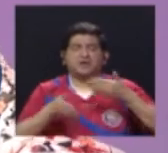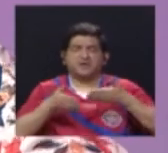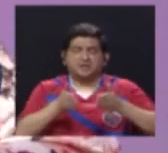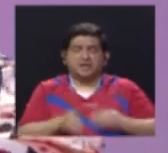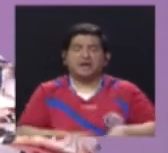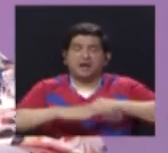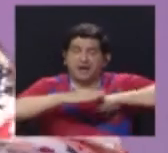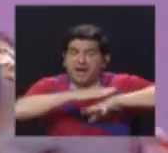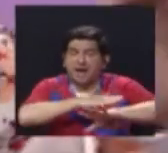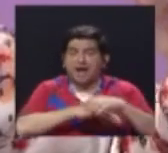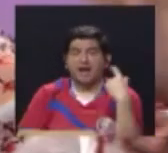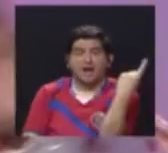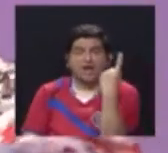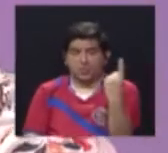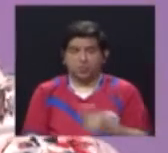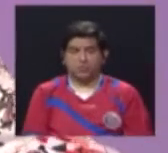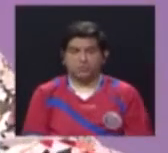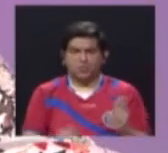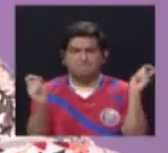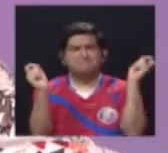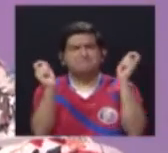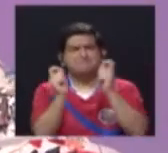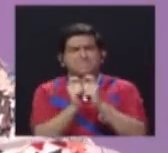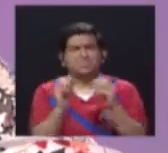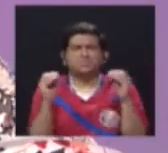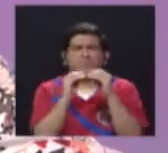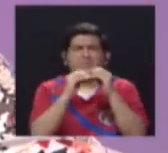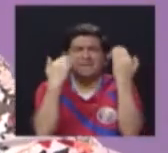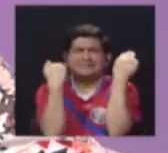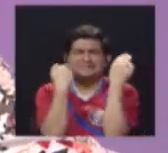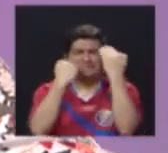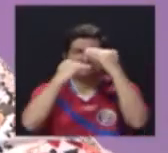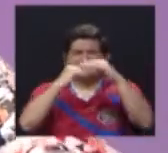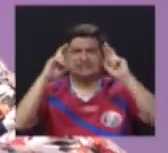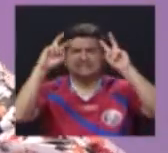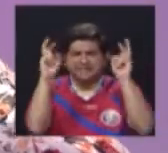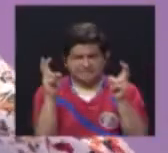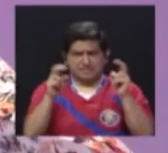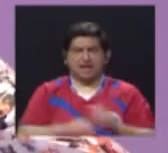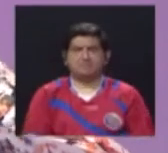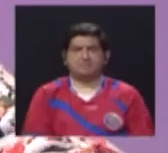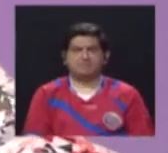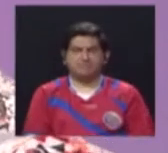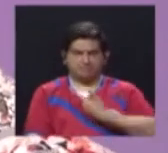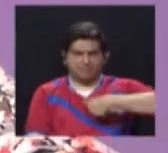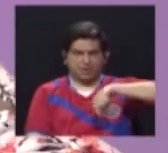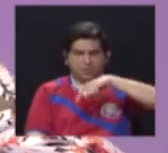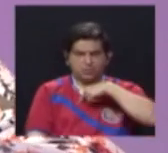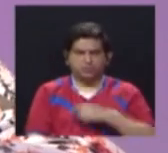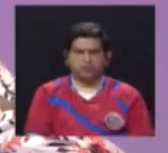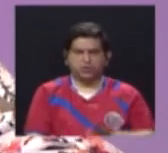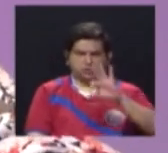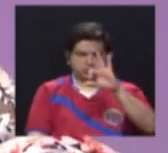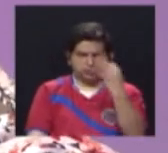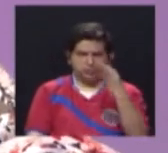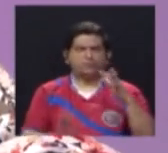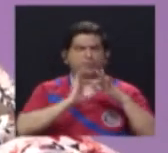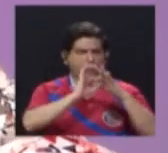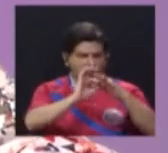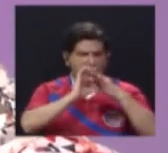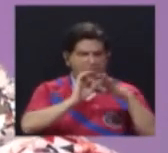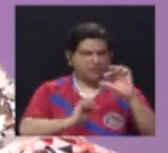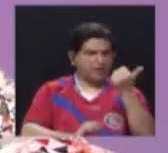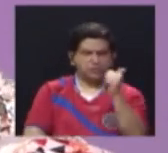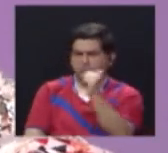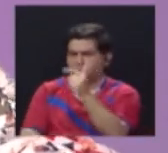aborto que es el punto más reduccionista del tema y lo colocamos en la forma como nos relacionamos con